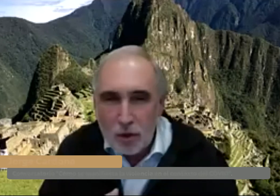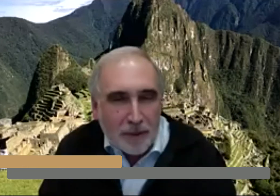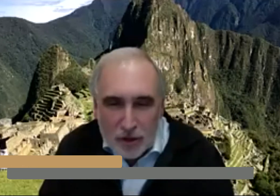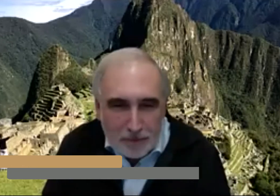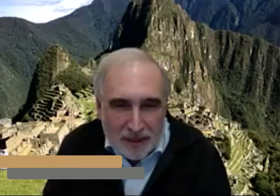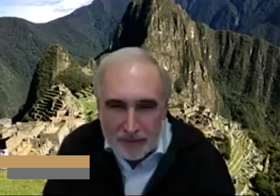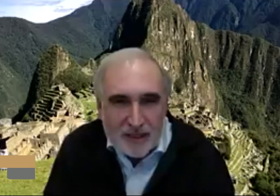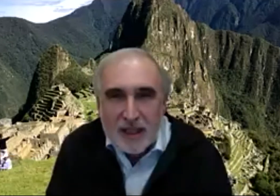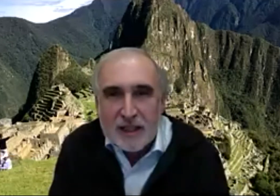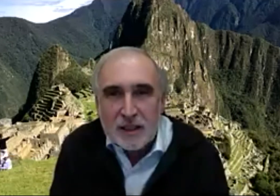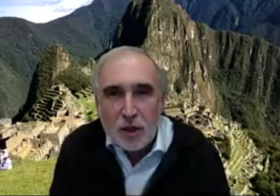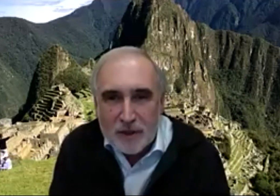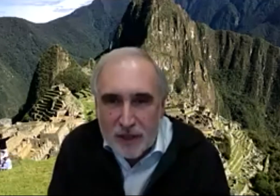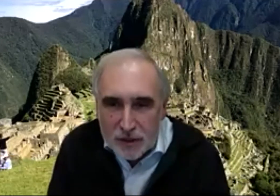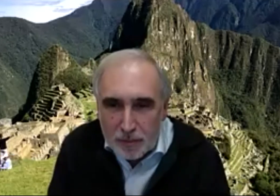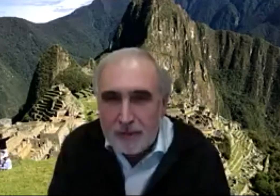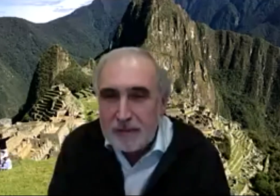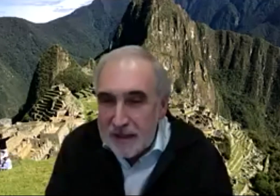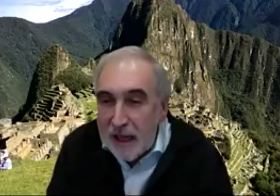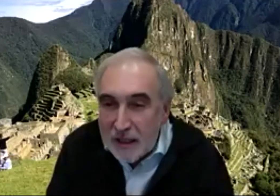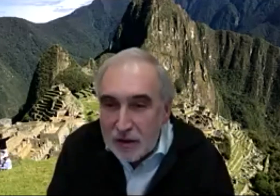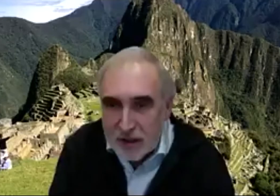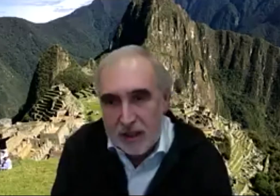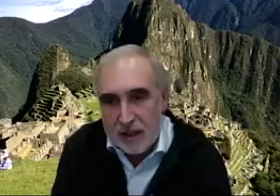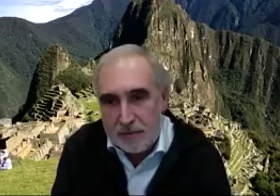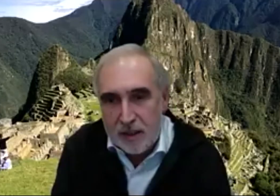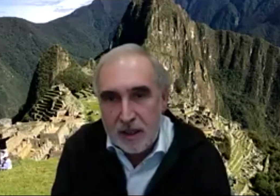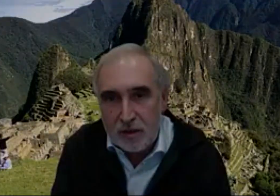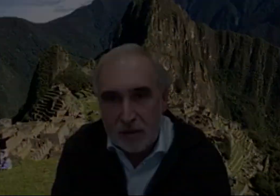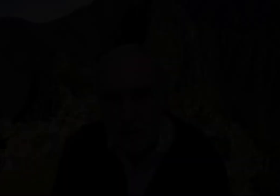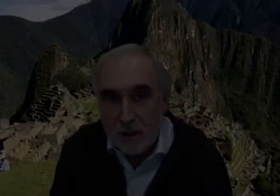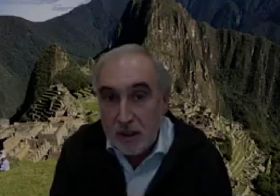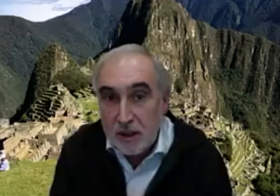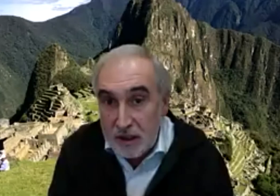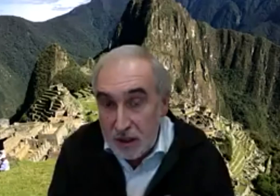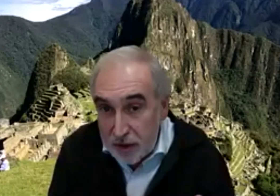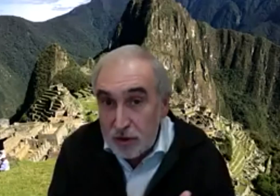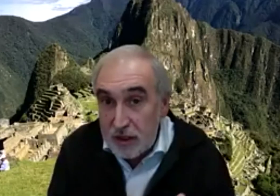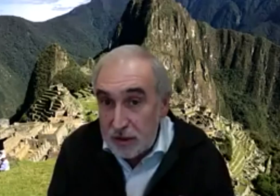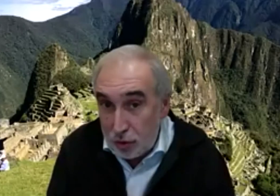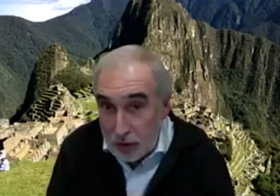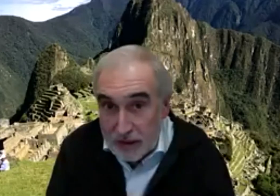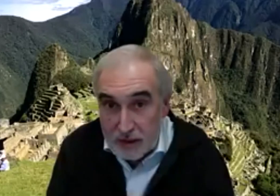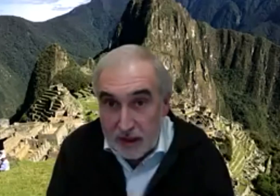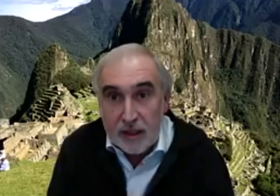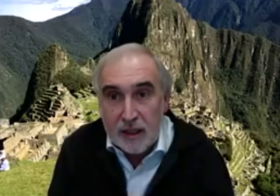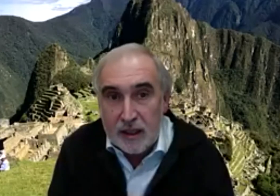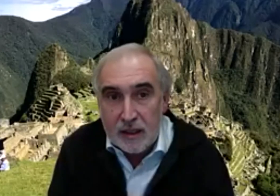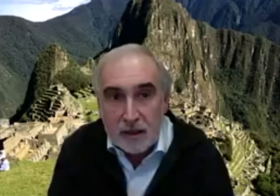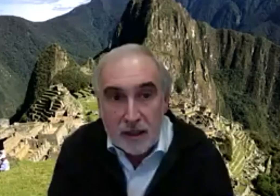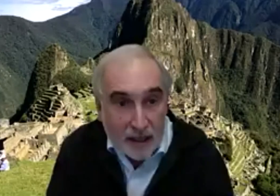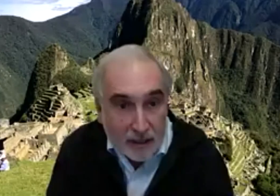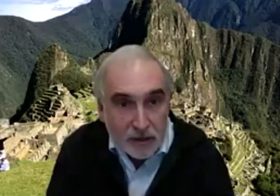son personas perversas o personas con problemas mentales los que realizan violencia contra los niños. Y lo cierto es que eso no es la regla